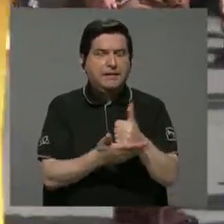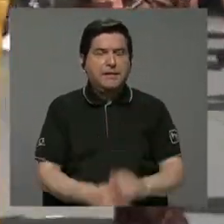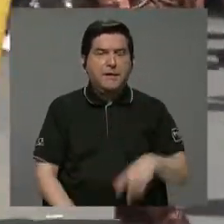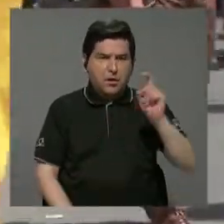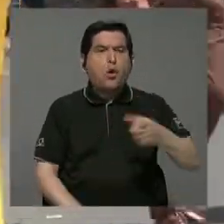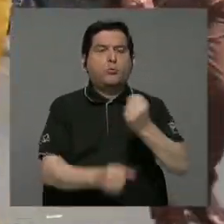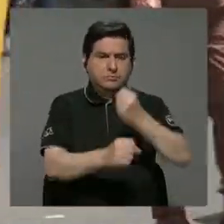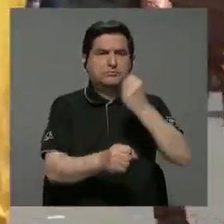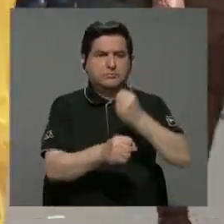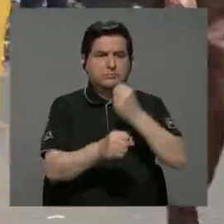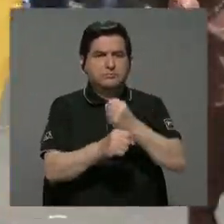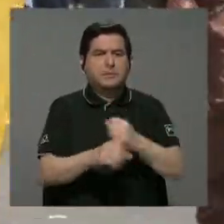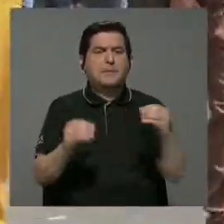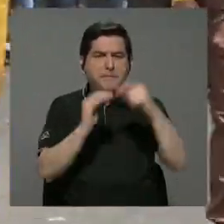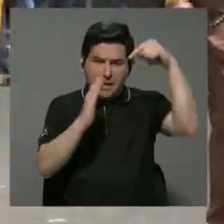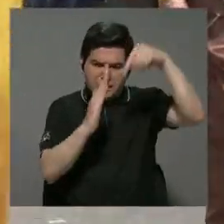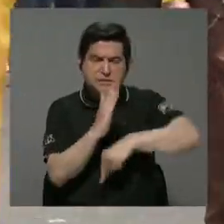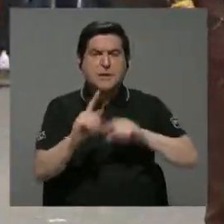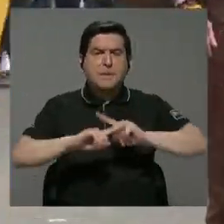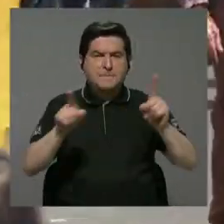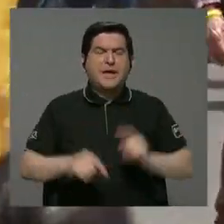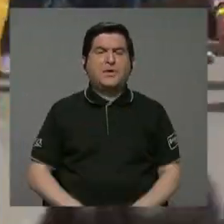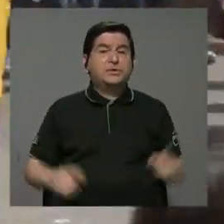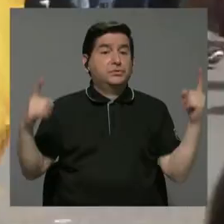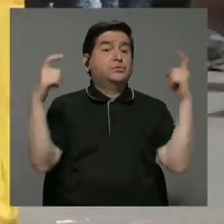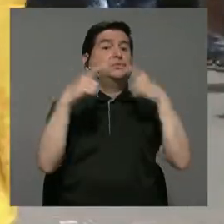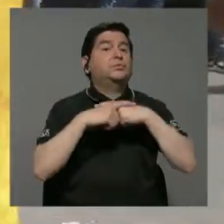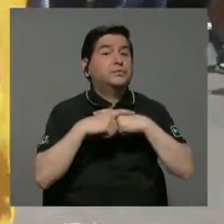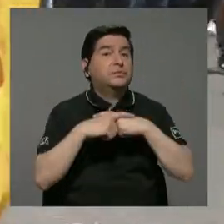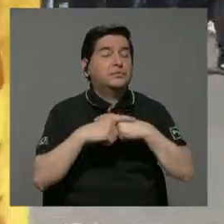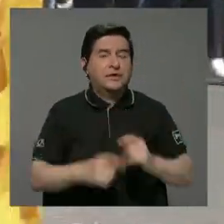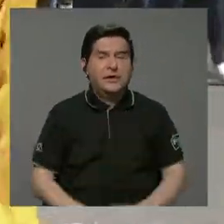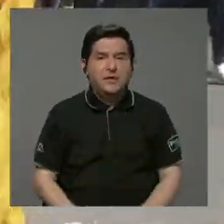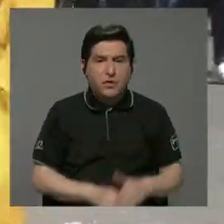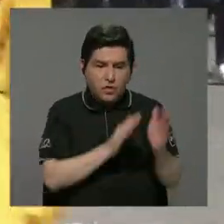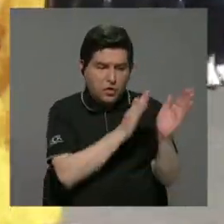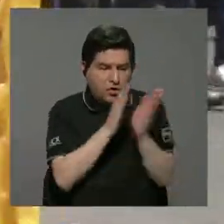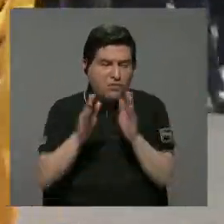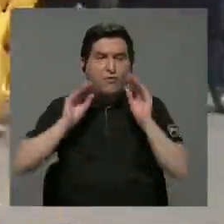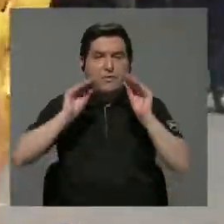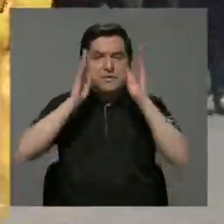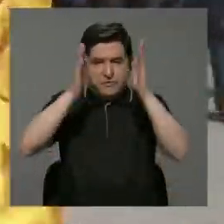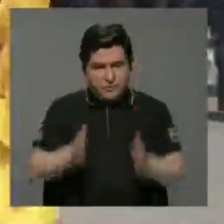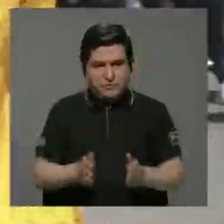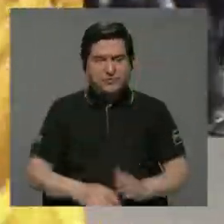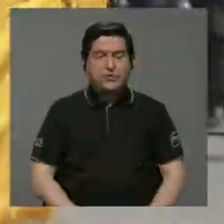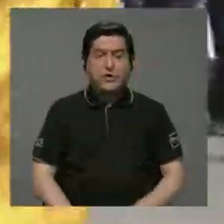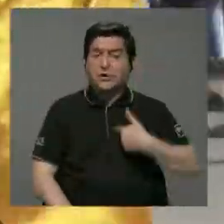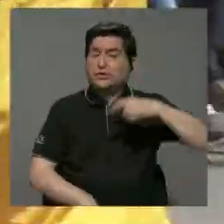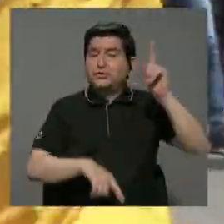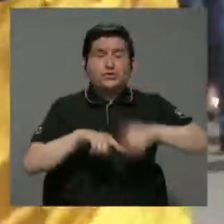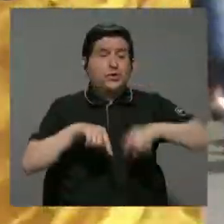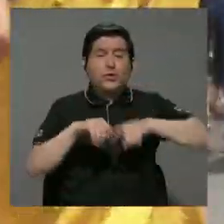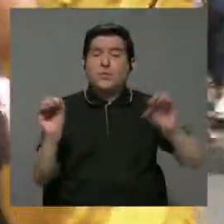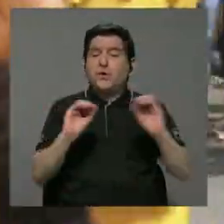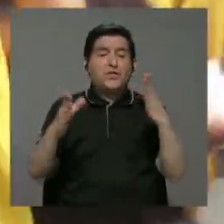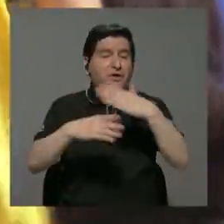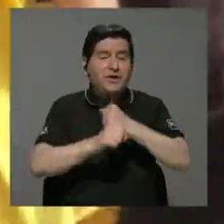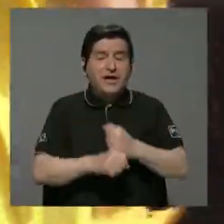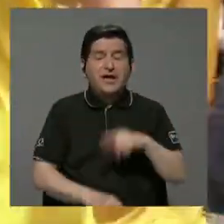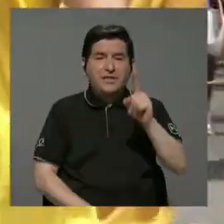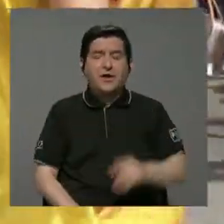tenemos que trabajar aún mucho más, pero eso es más complejo, la formación docente. Claro. Yo no puedo hacer nada con